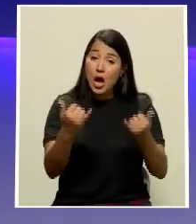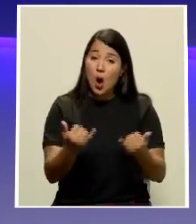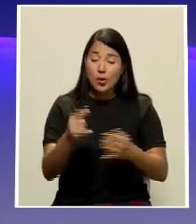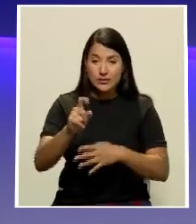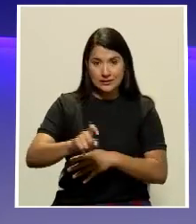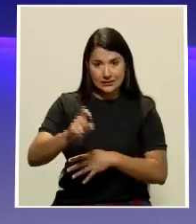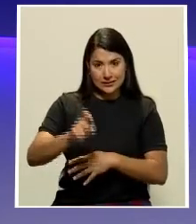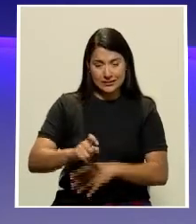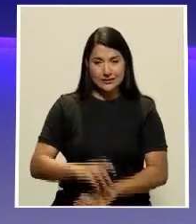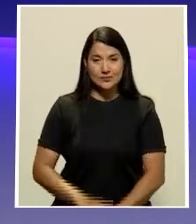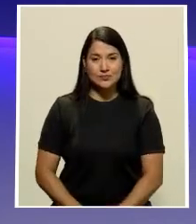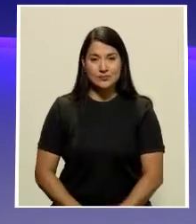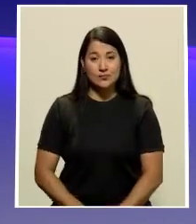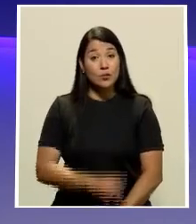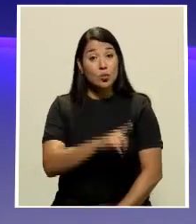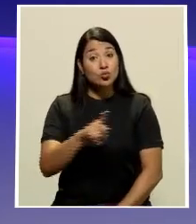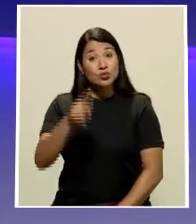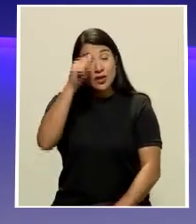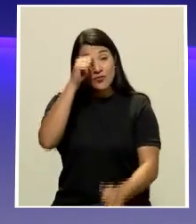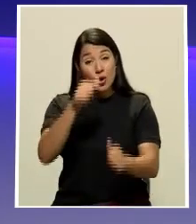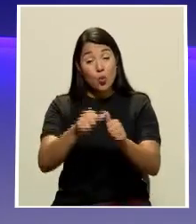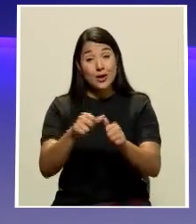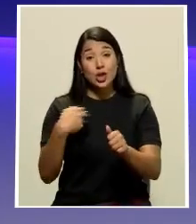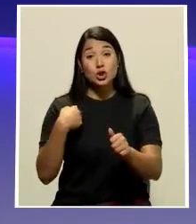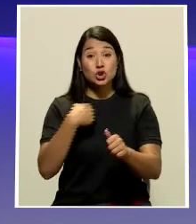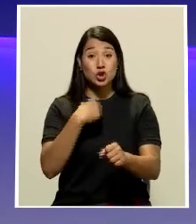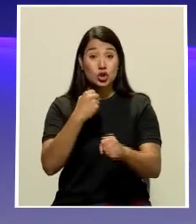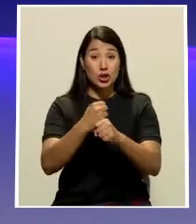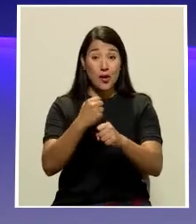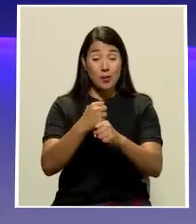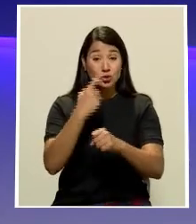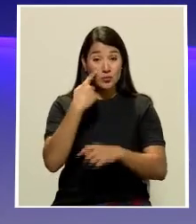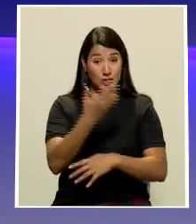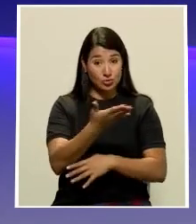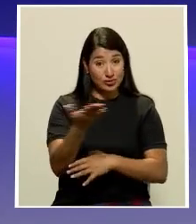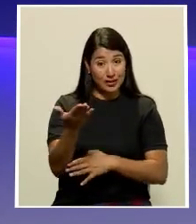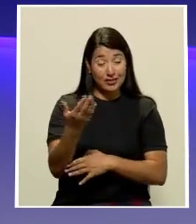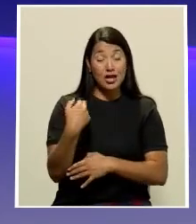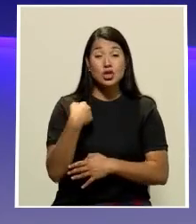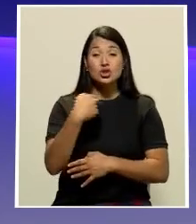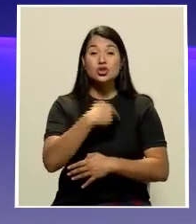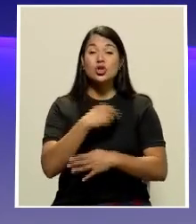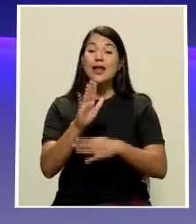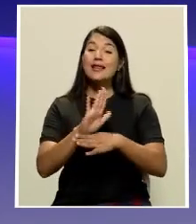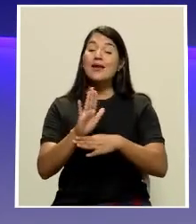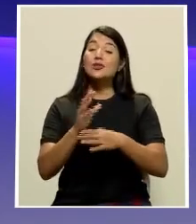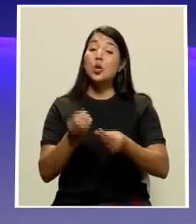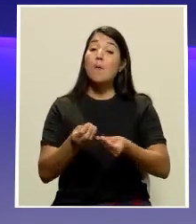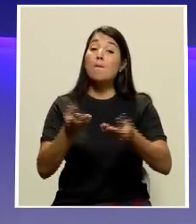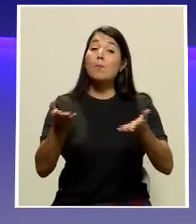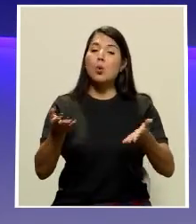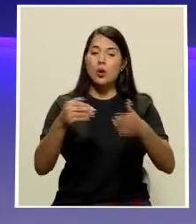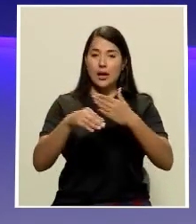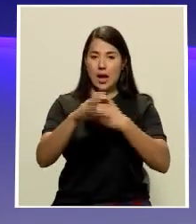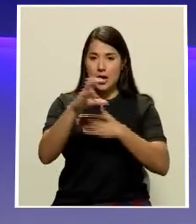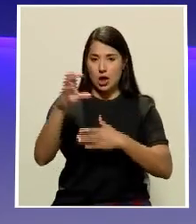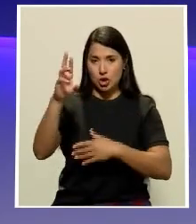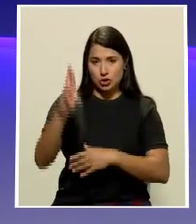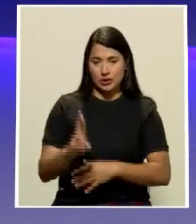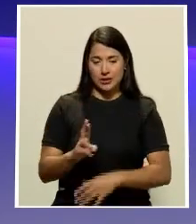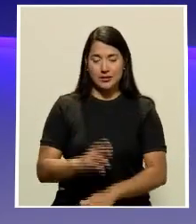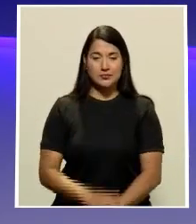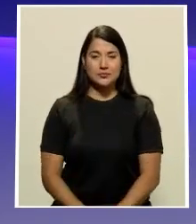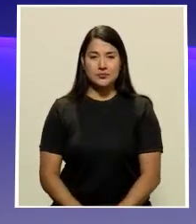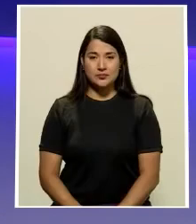necesitan. Recuerde, trabajamos para usted. Somos la televisión pública